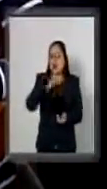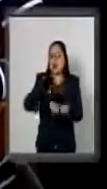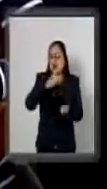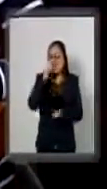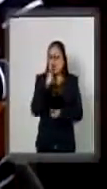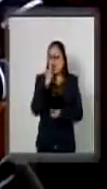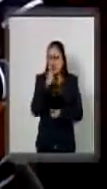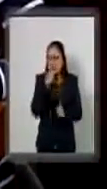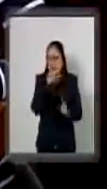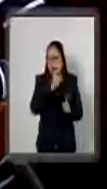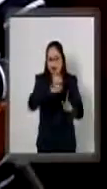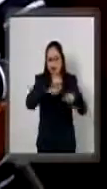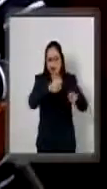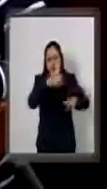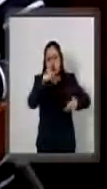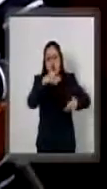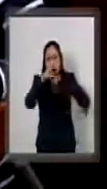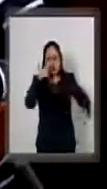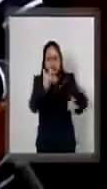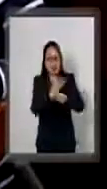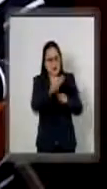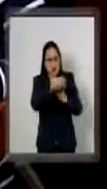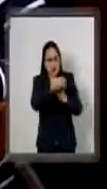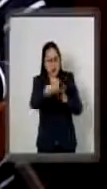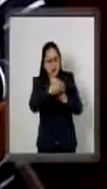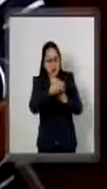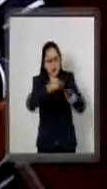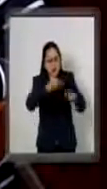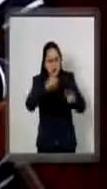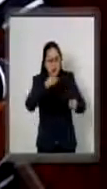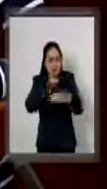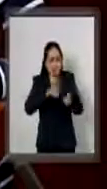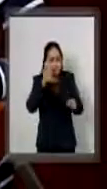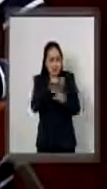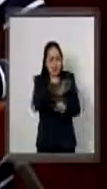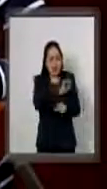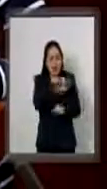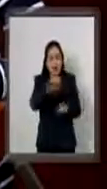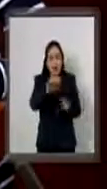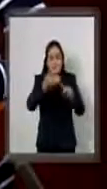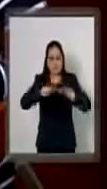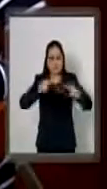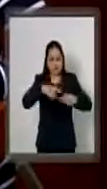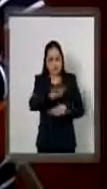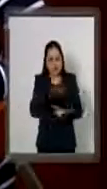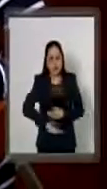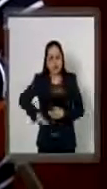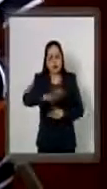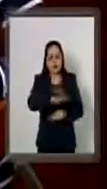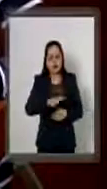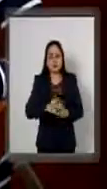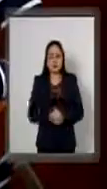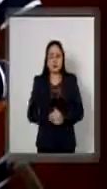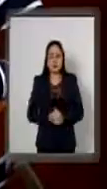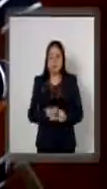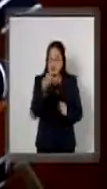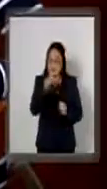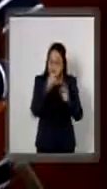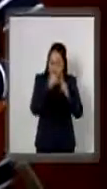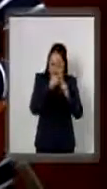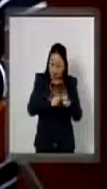el rol regular la protección a la ciudadanía. Allí